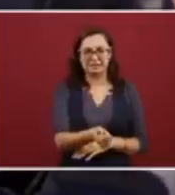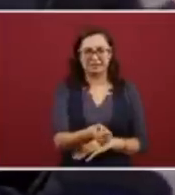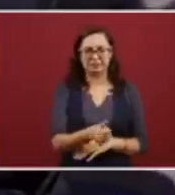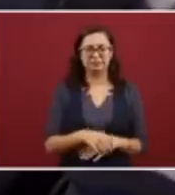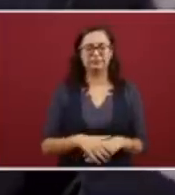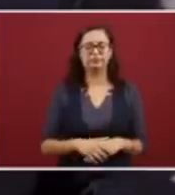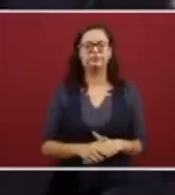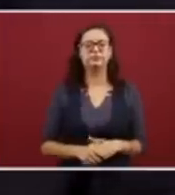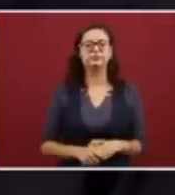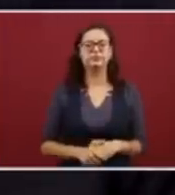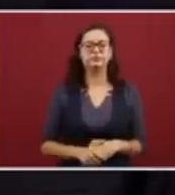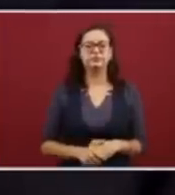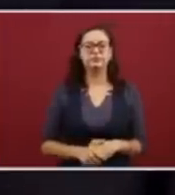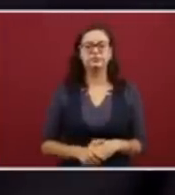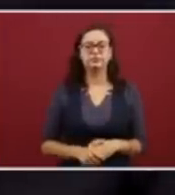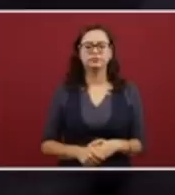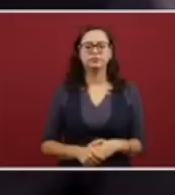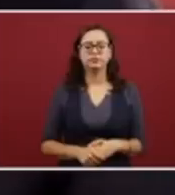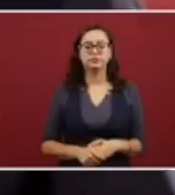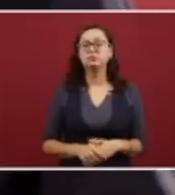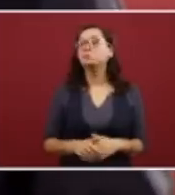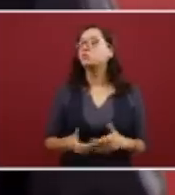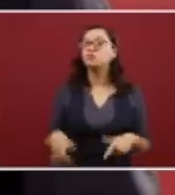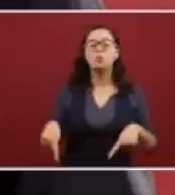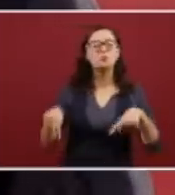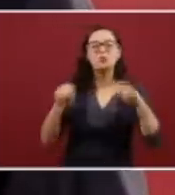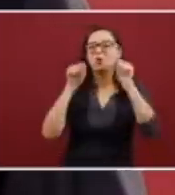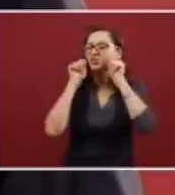aunque se trate de científicos